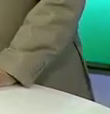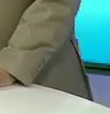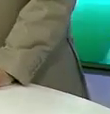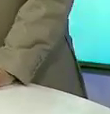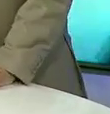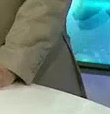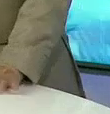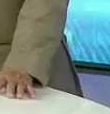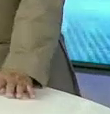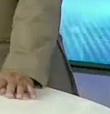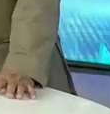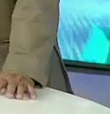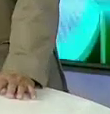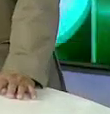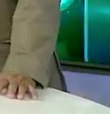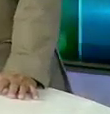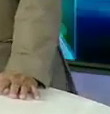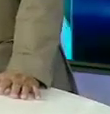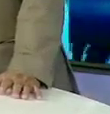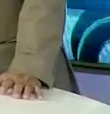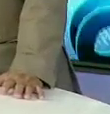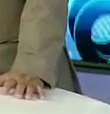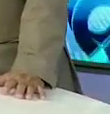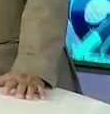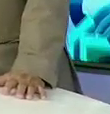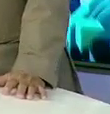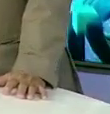explique el tema del comicio